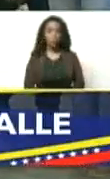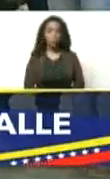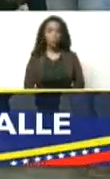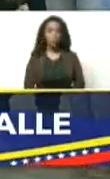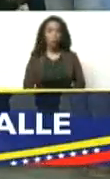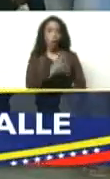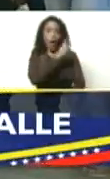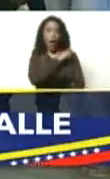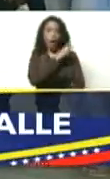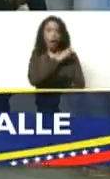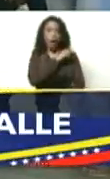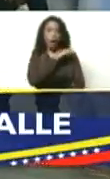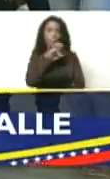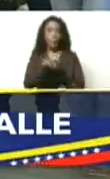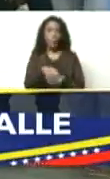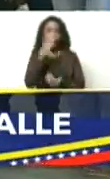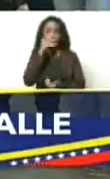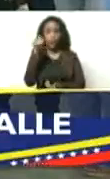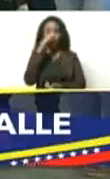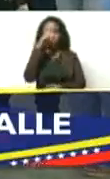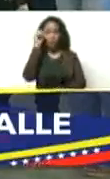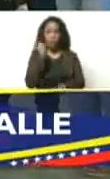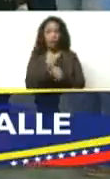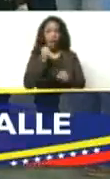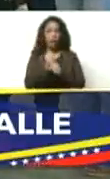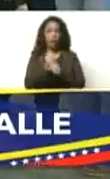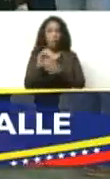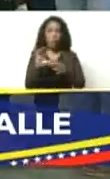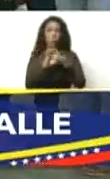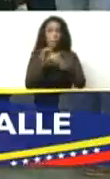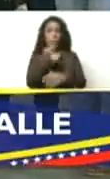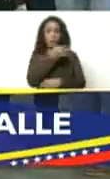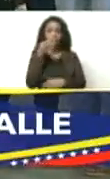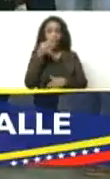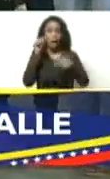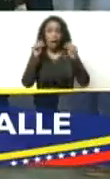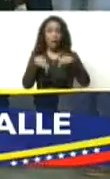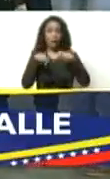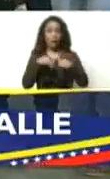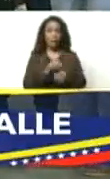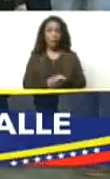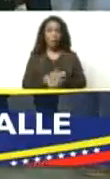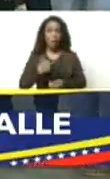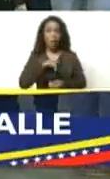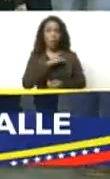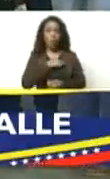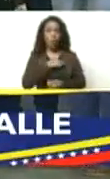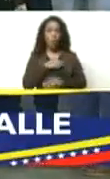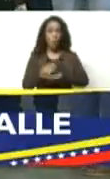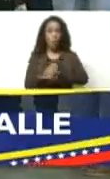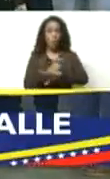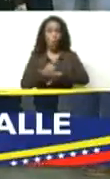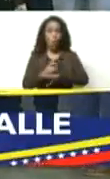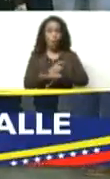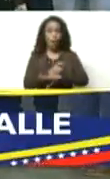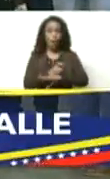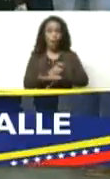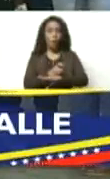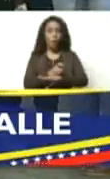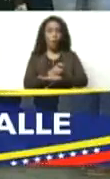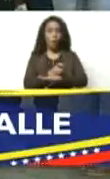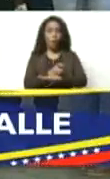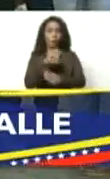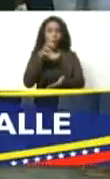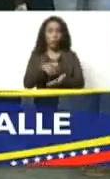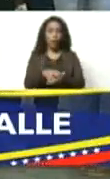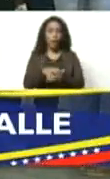el jefe de Estado Mayor de los CLAT, trabajando en unidad perfecta. Aquí nosotros, como gobierno regional